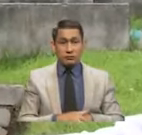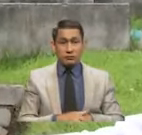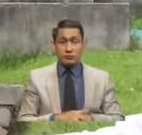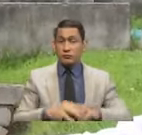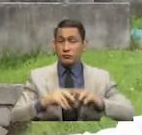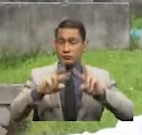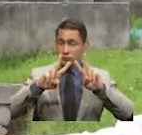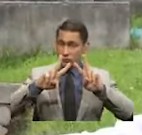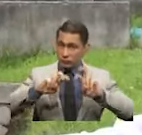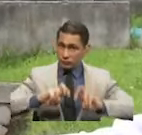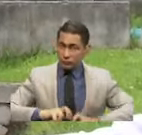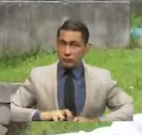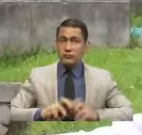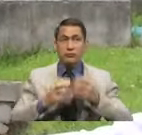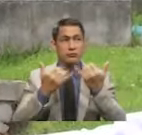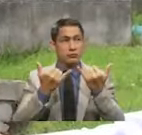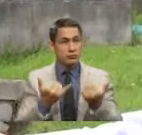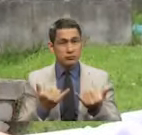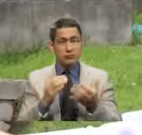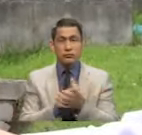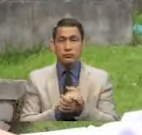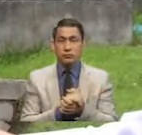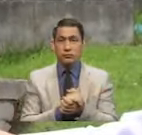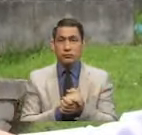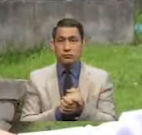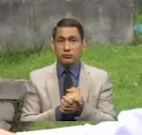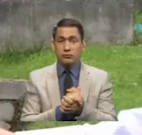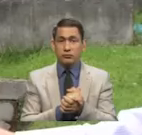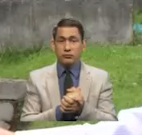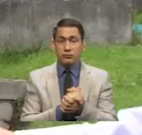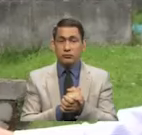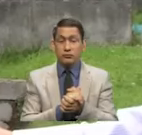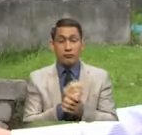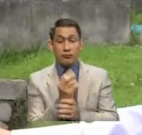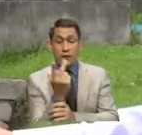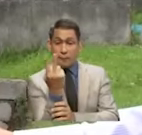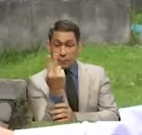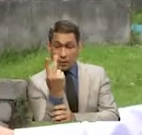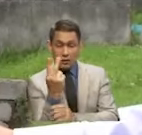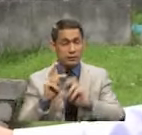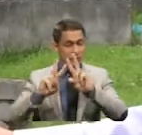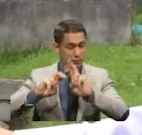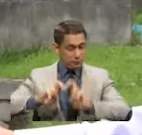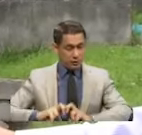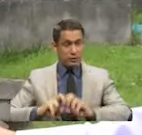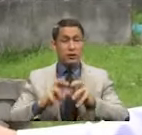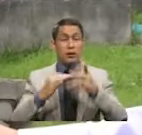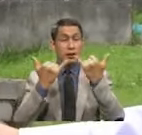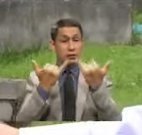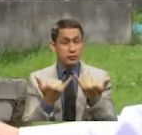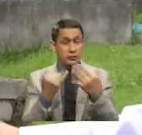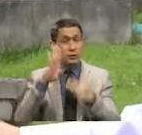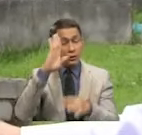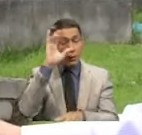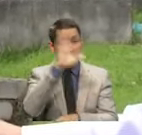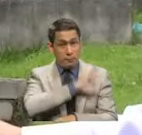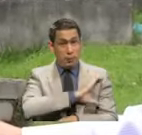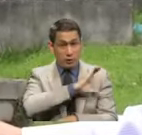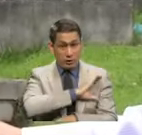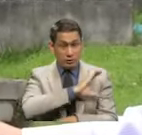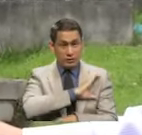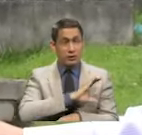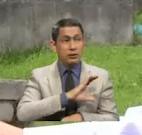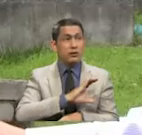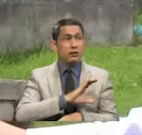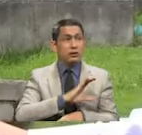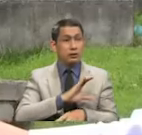procedimiento respectivo. Se le tipificó por secuestro a la pareja y como DINAPEN lo que se realizó fue coordinar una